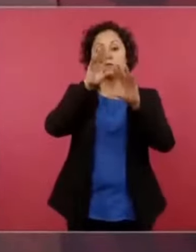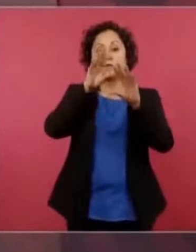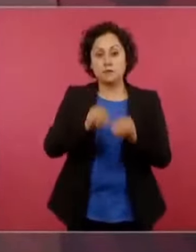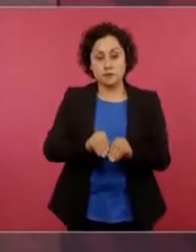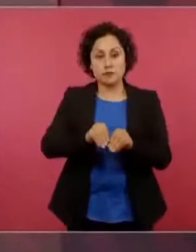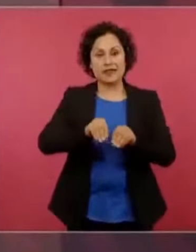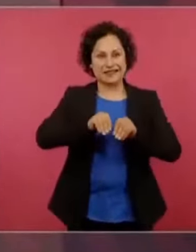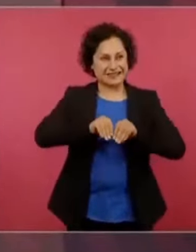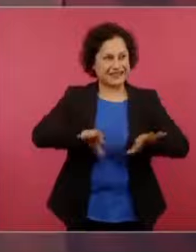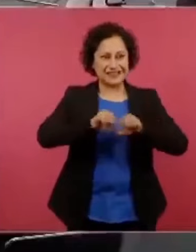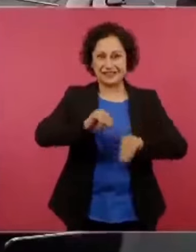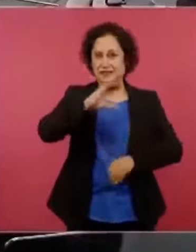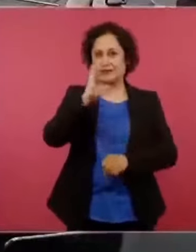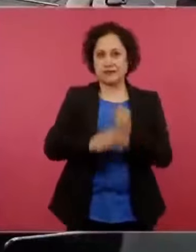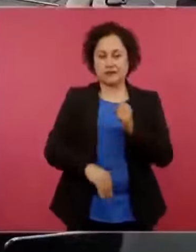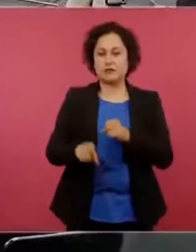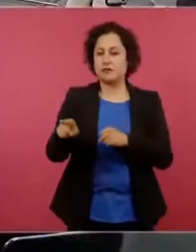día